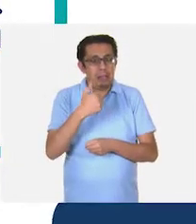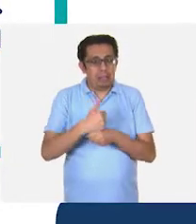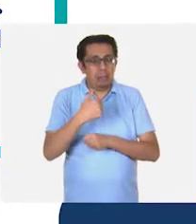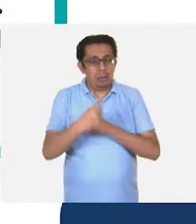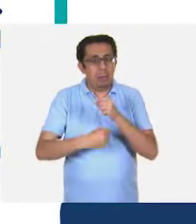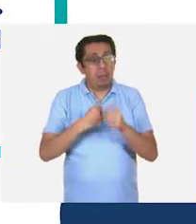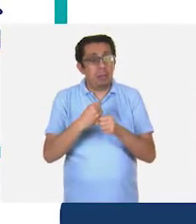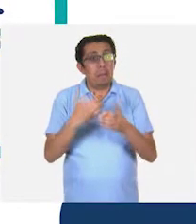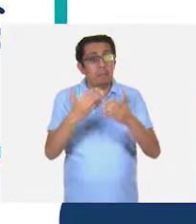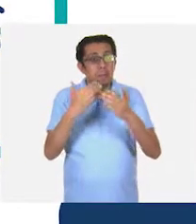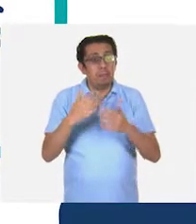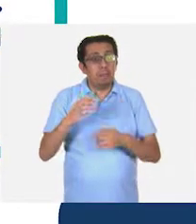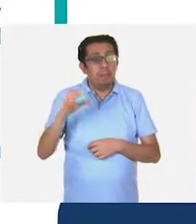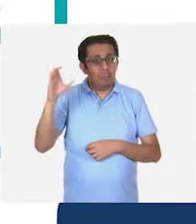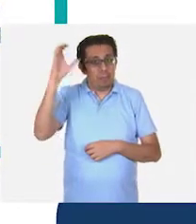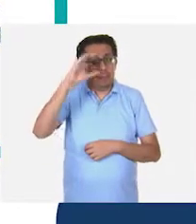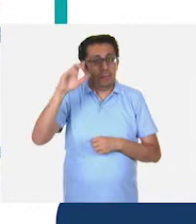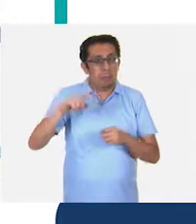Ciencias Naturales.